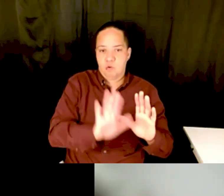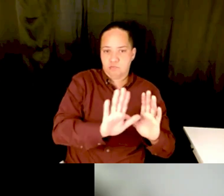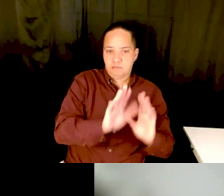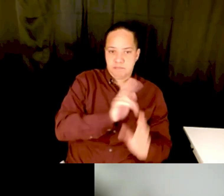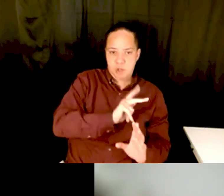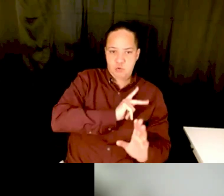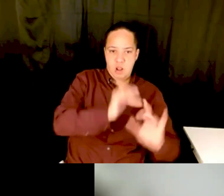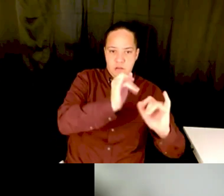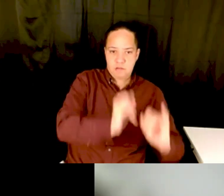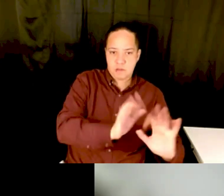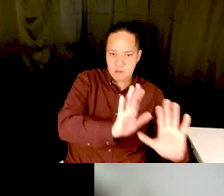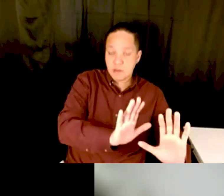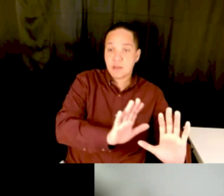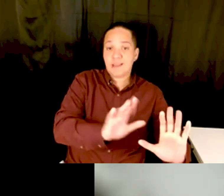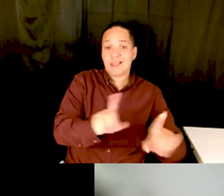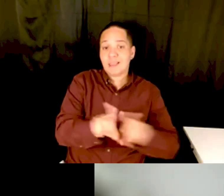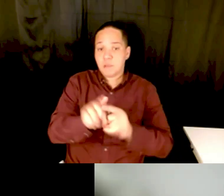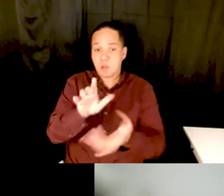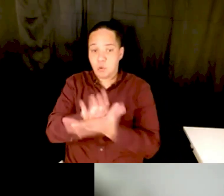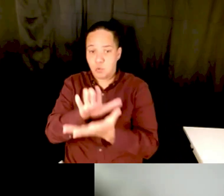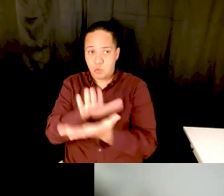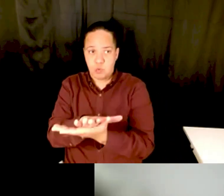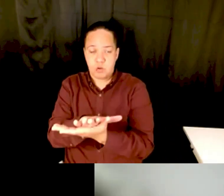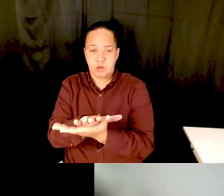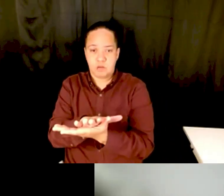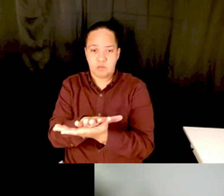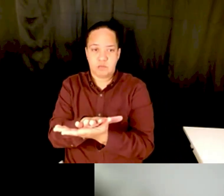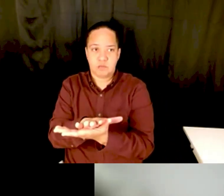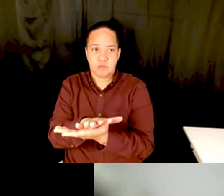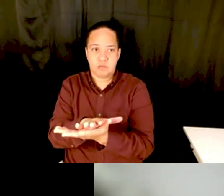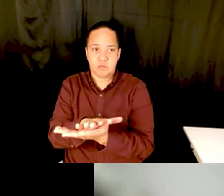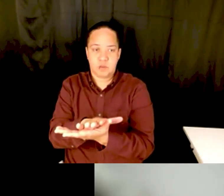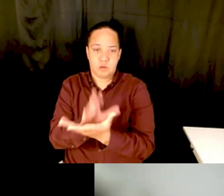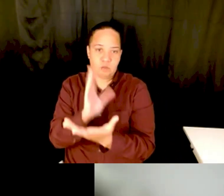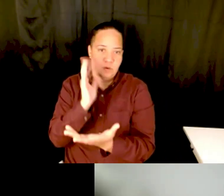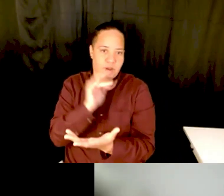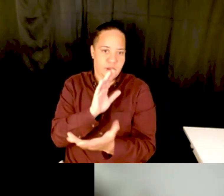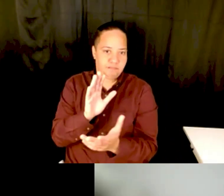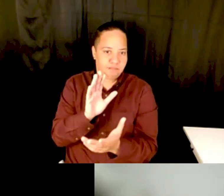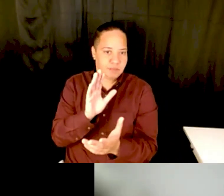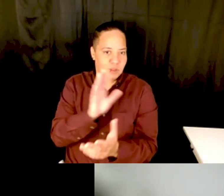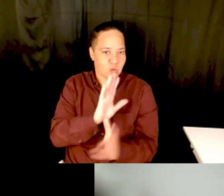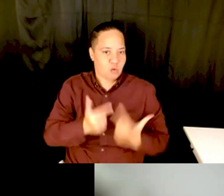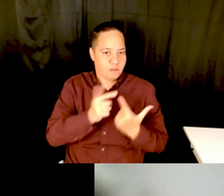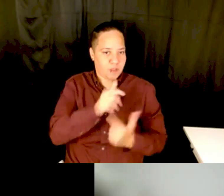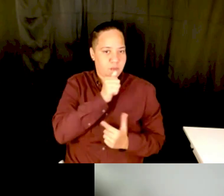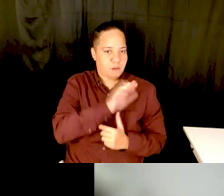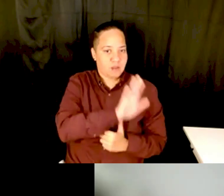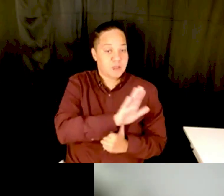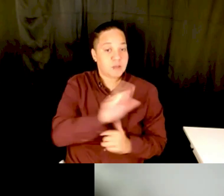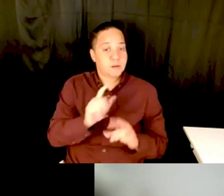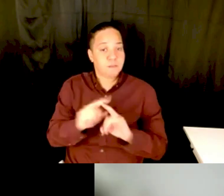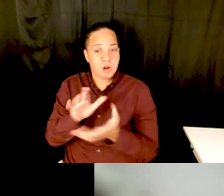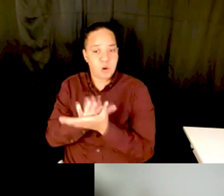ayuda, sino también la escuela, en la medida que el adulto lo permita, pues es su vida privada. en la escuela debe